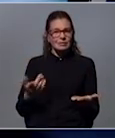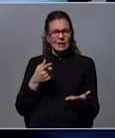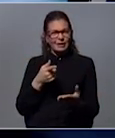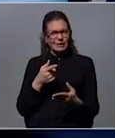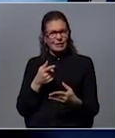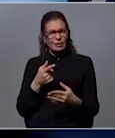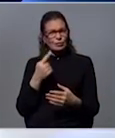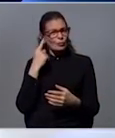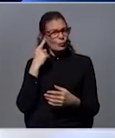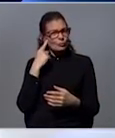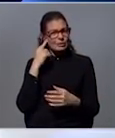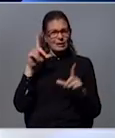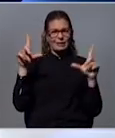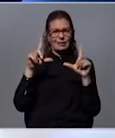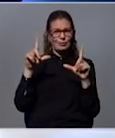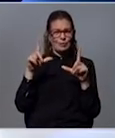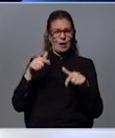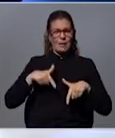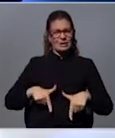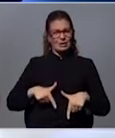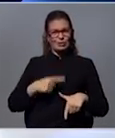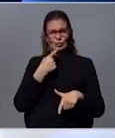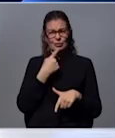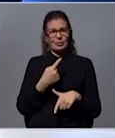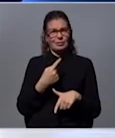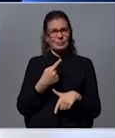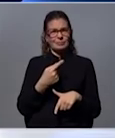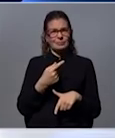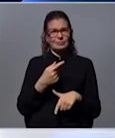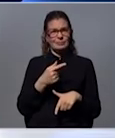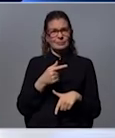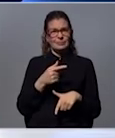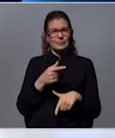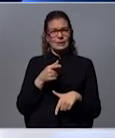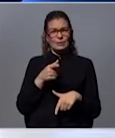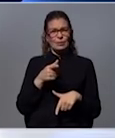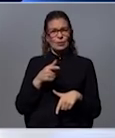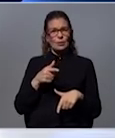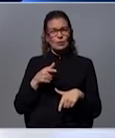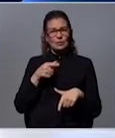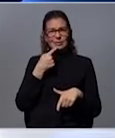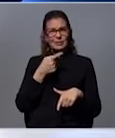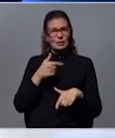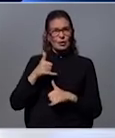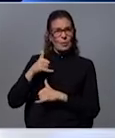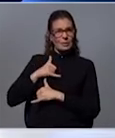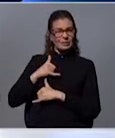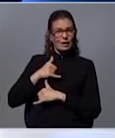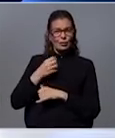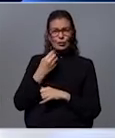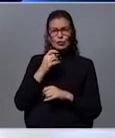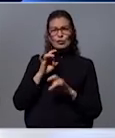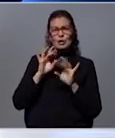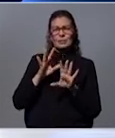lo escuché yo en televisión decir son los militares solo saben matar o morir una locura